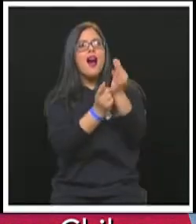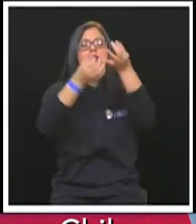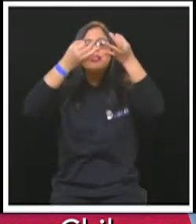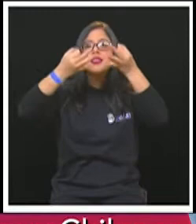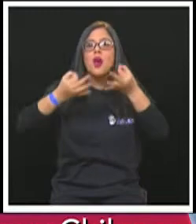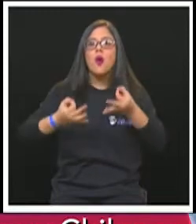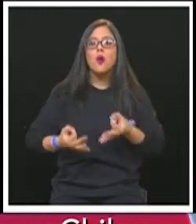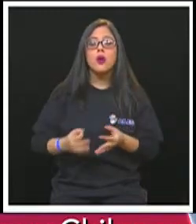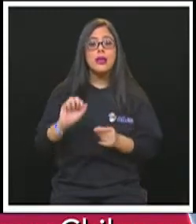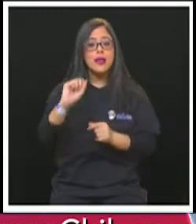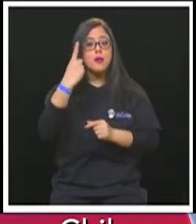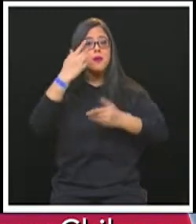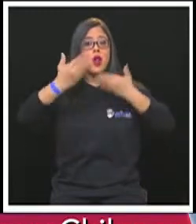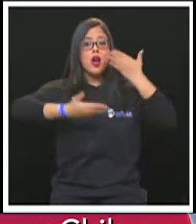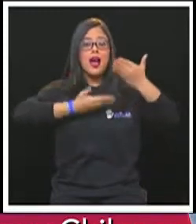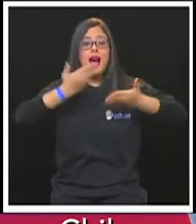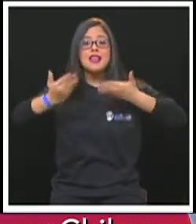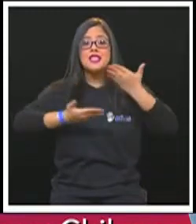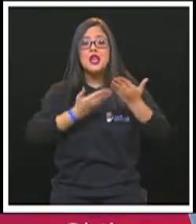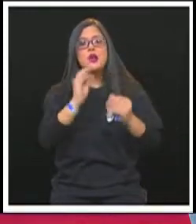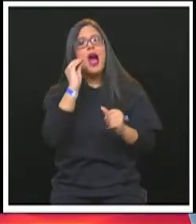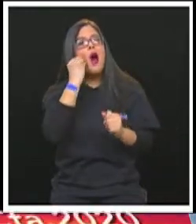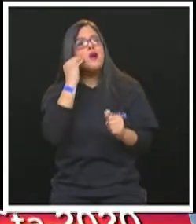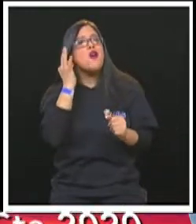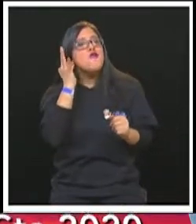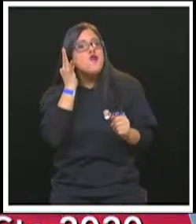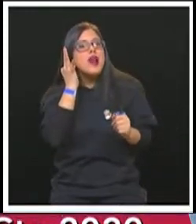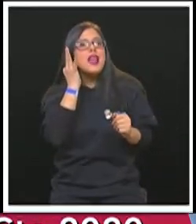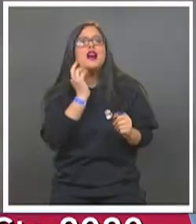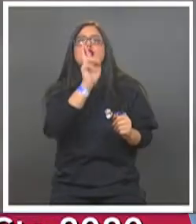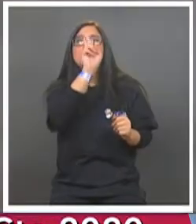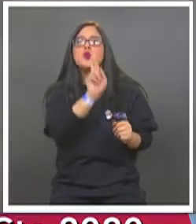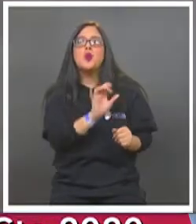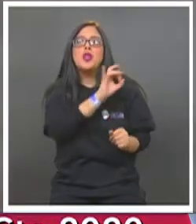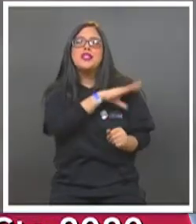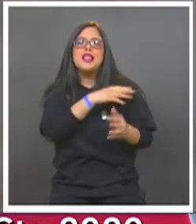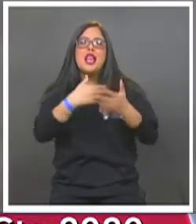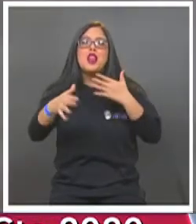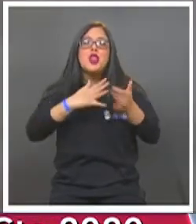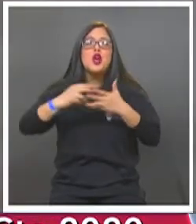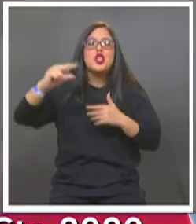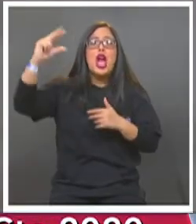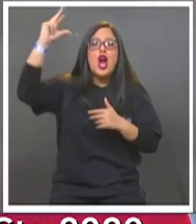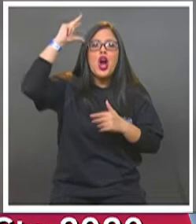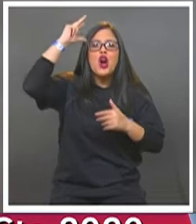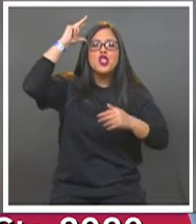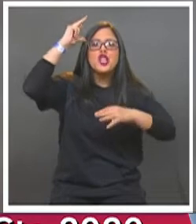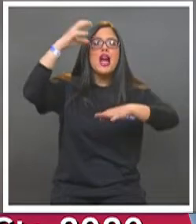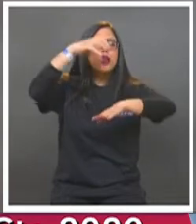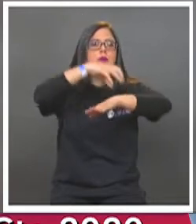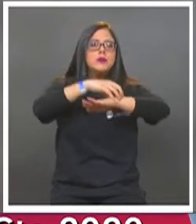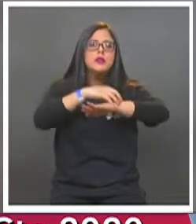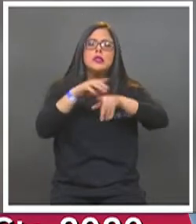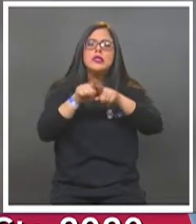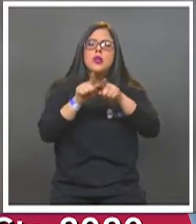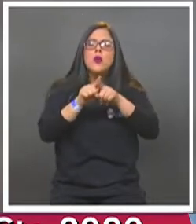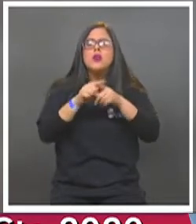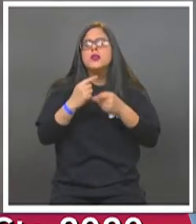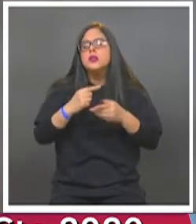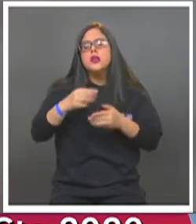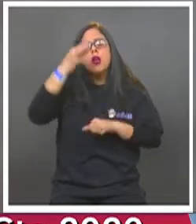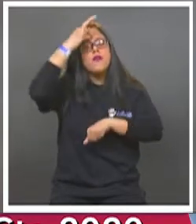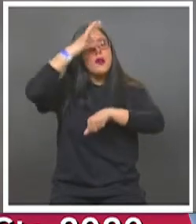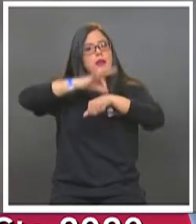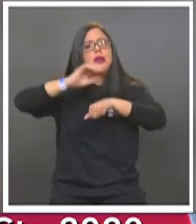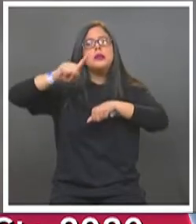seguras. La primera canción que canté, una abuelita que vivía en el sur de Chile, en Coyhaique, que estaba luchando contra una enfermedad crónica